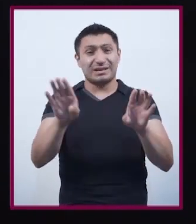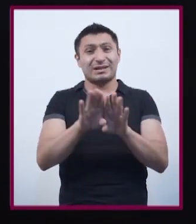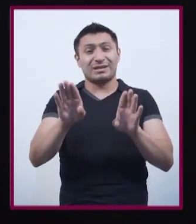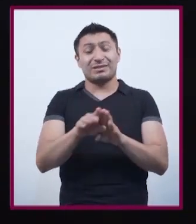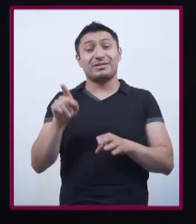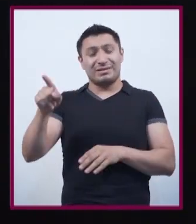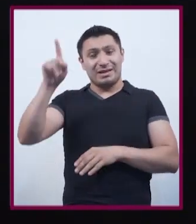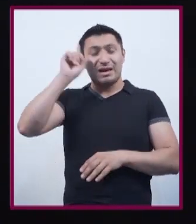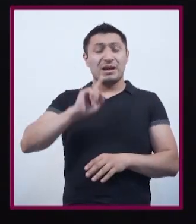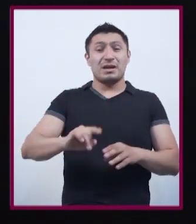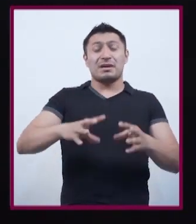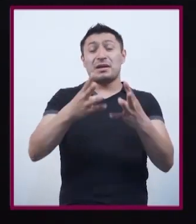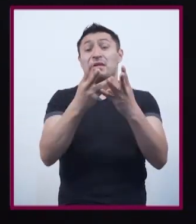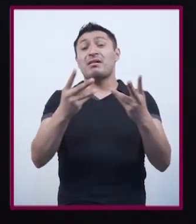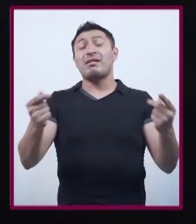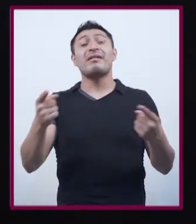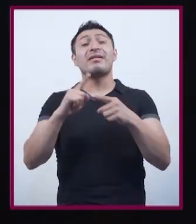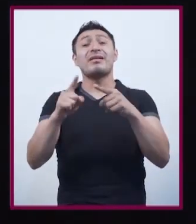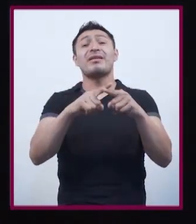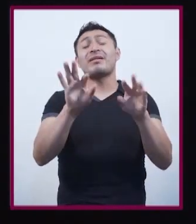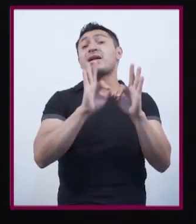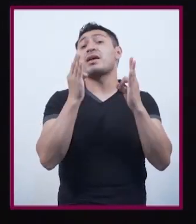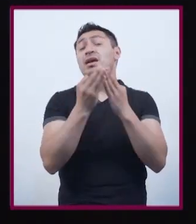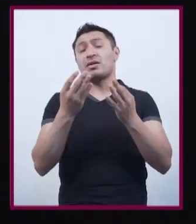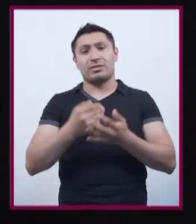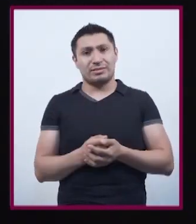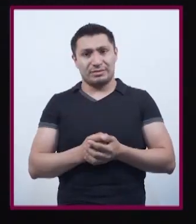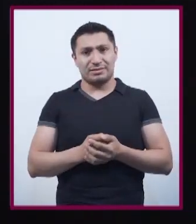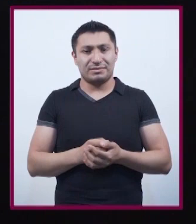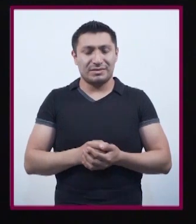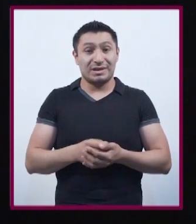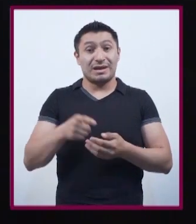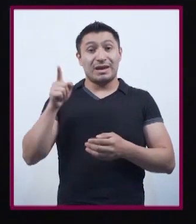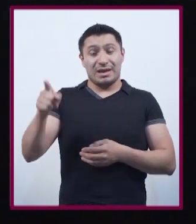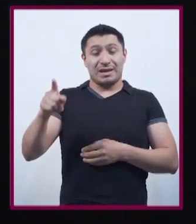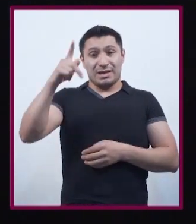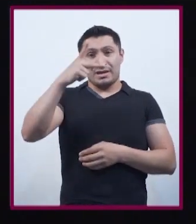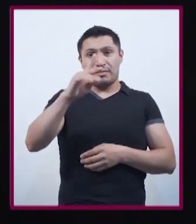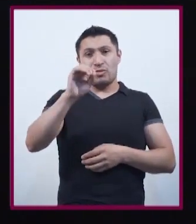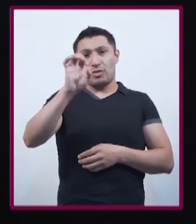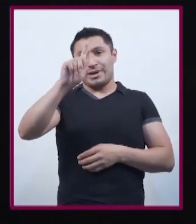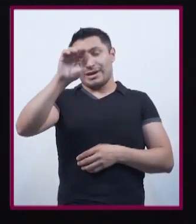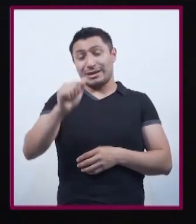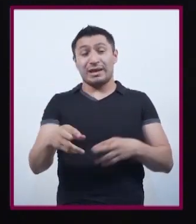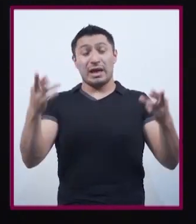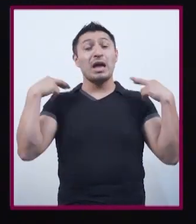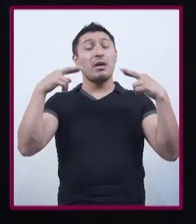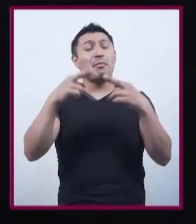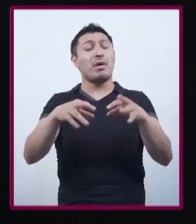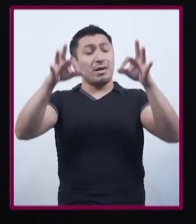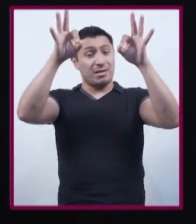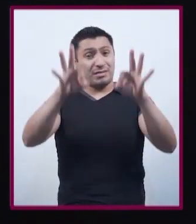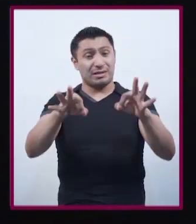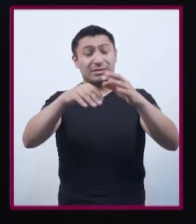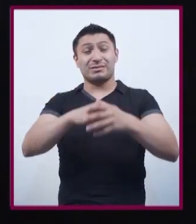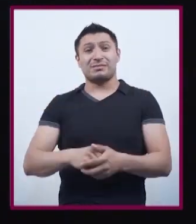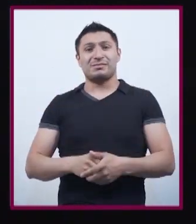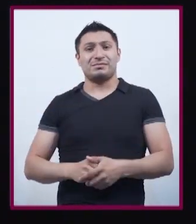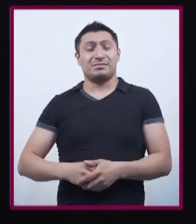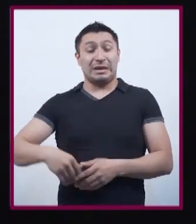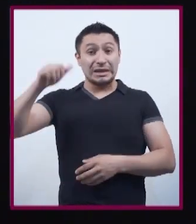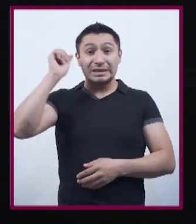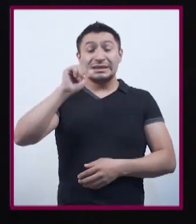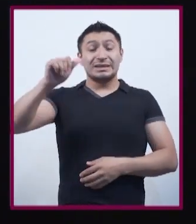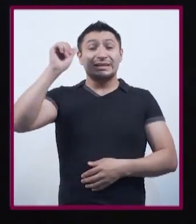los tabúes sexuales. Las heridas que le produjeron estos problemas fueron sublimados por Gabriela Mistral de diferentes